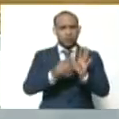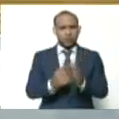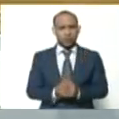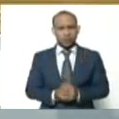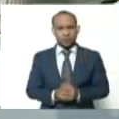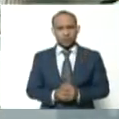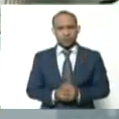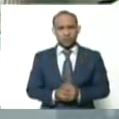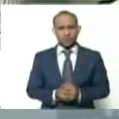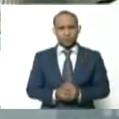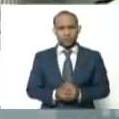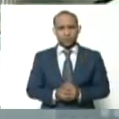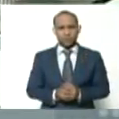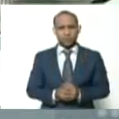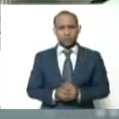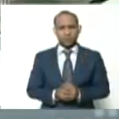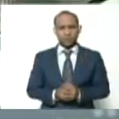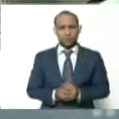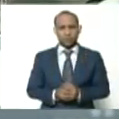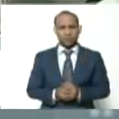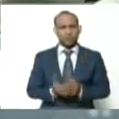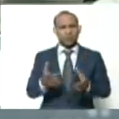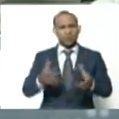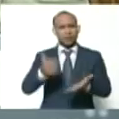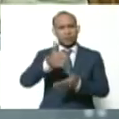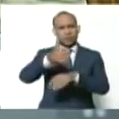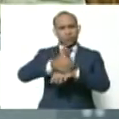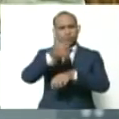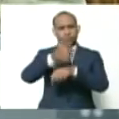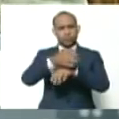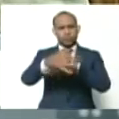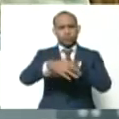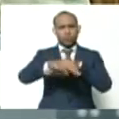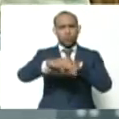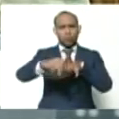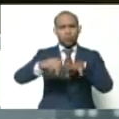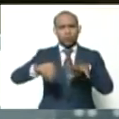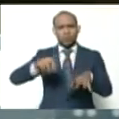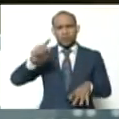y cámaras municipales, consejos municipales.